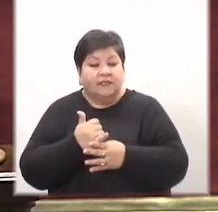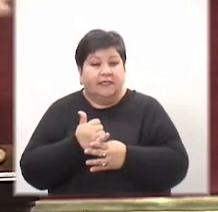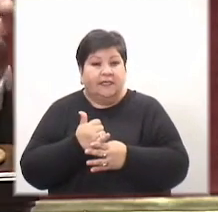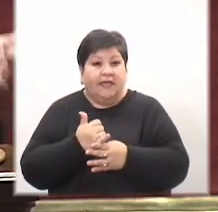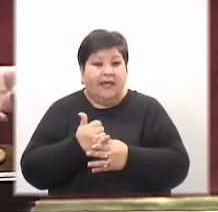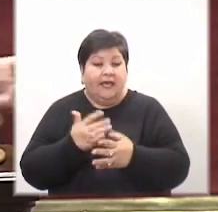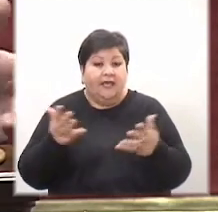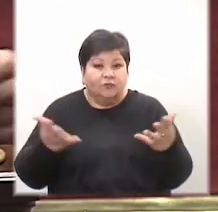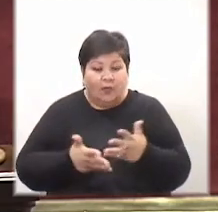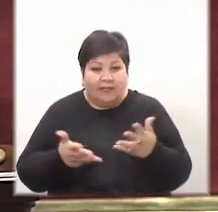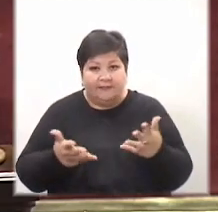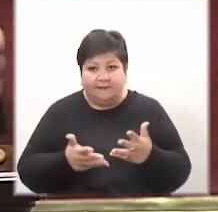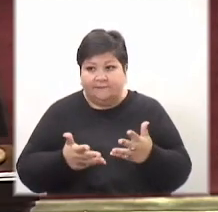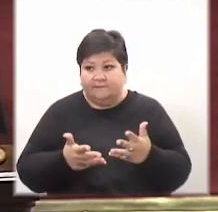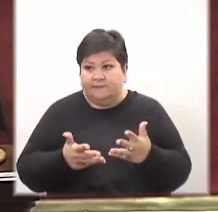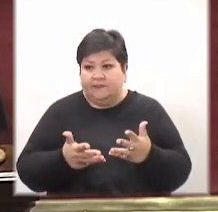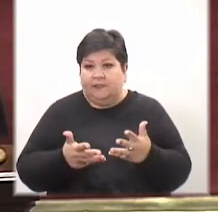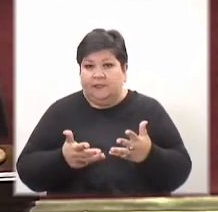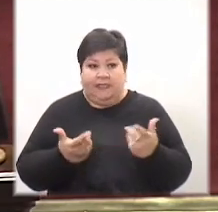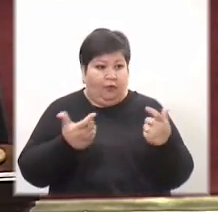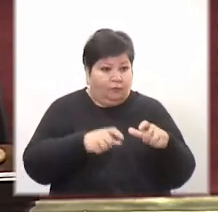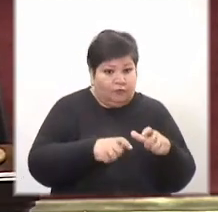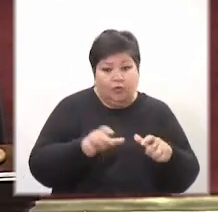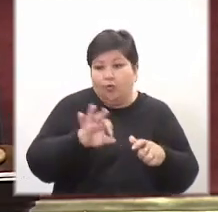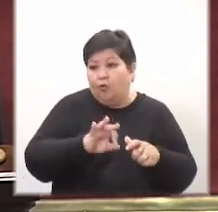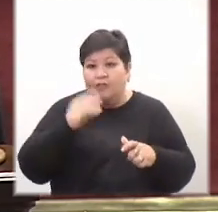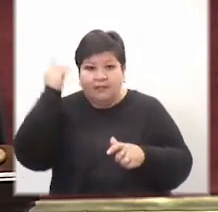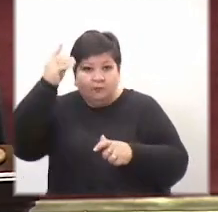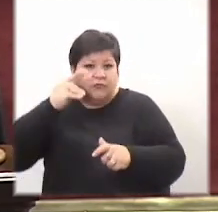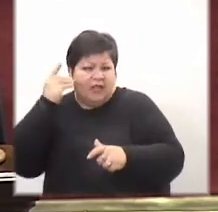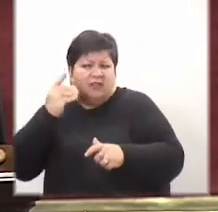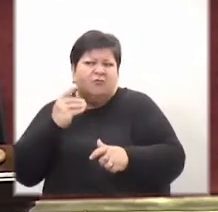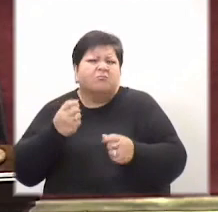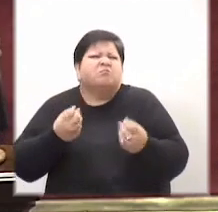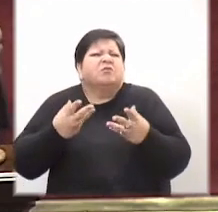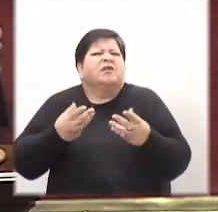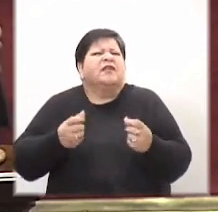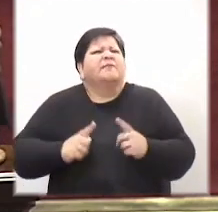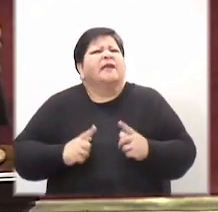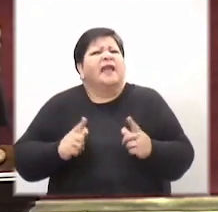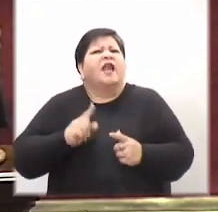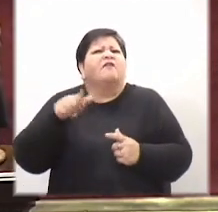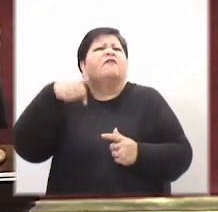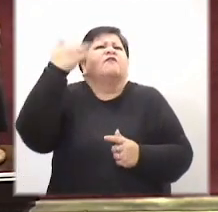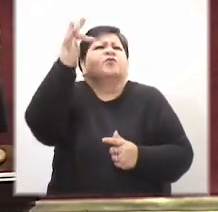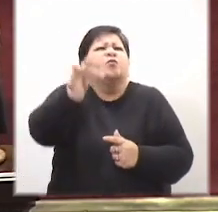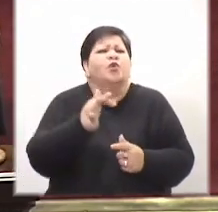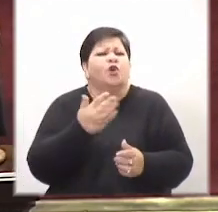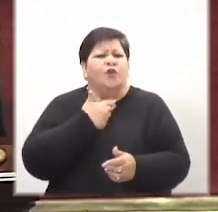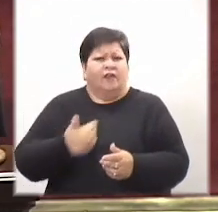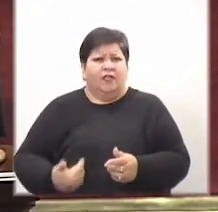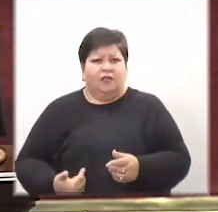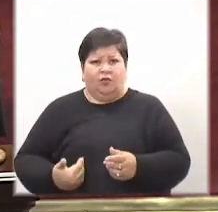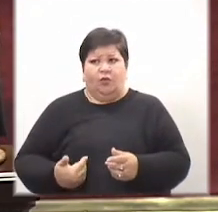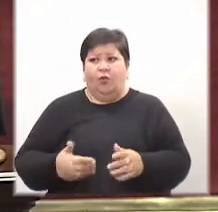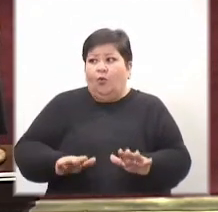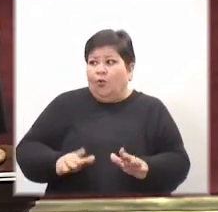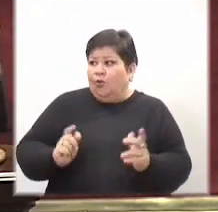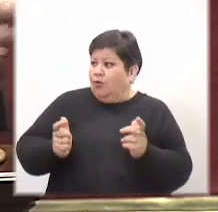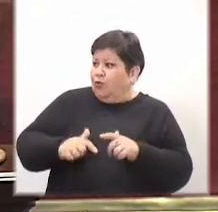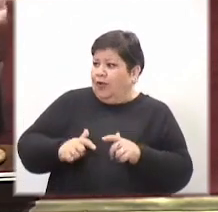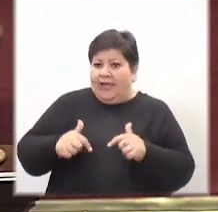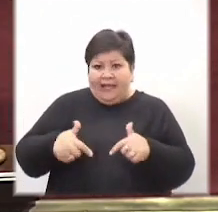o en senadores, o aquí mismo en diputados? ¿Por qué esperar a un eventual gobierno? ¿Será porque no quieren que esta coalición de gobierno